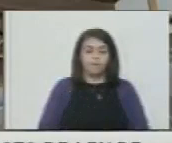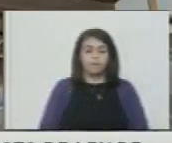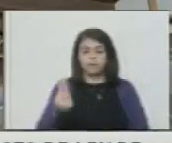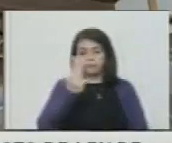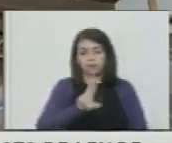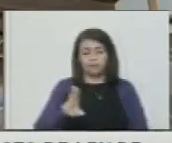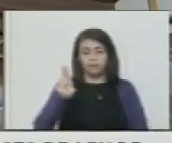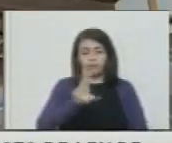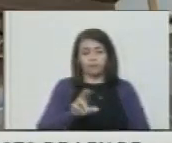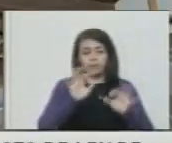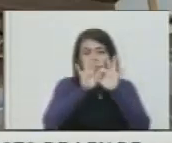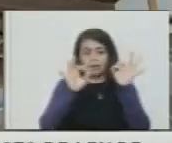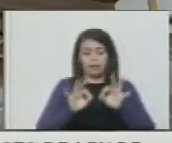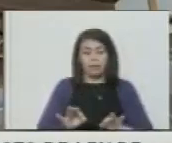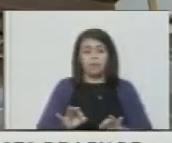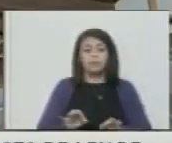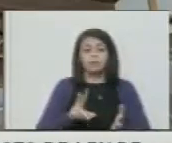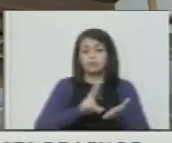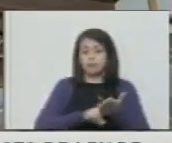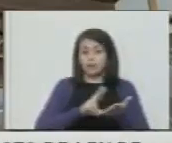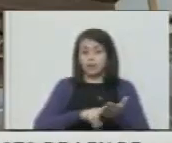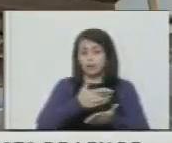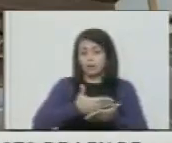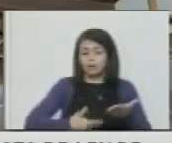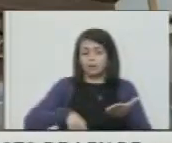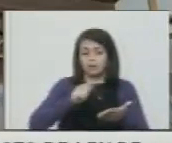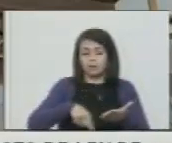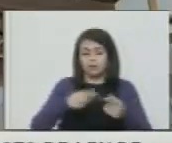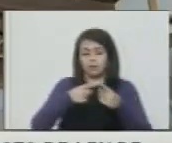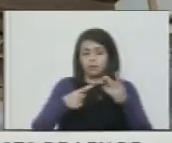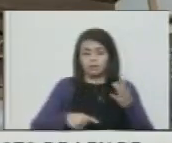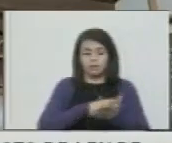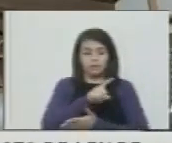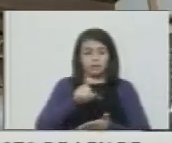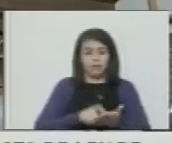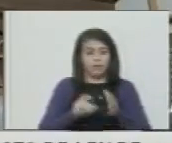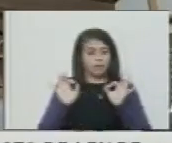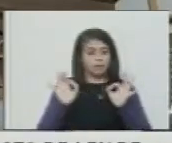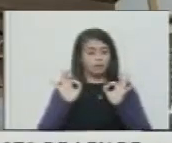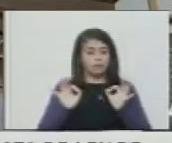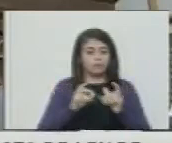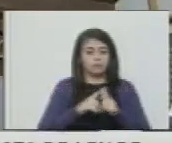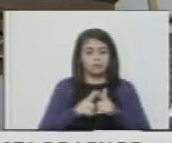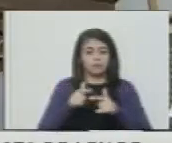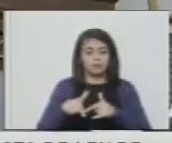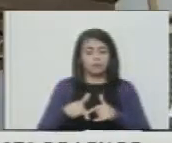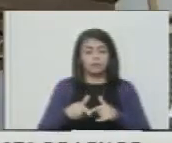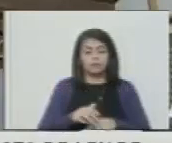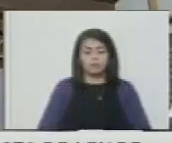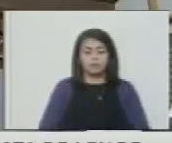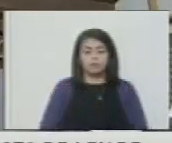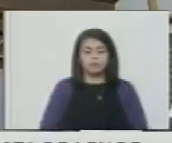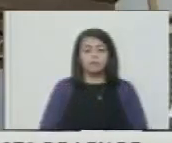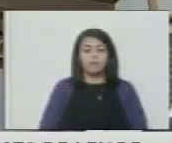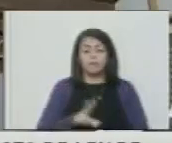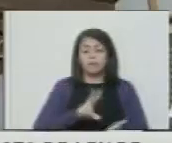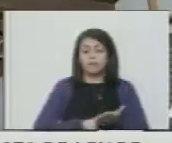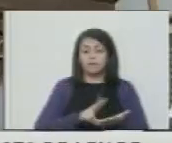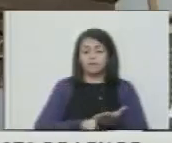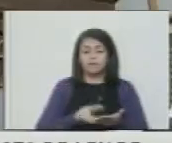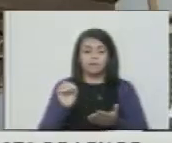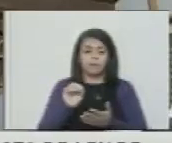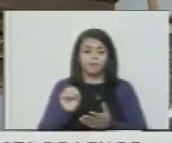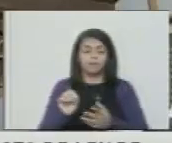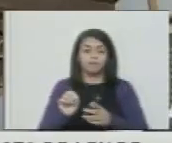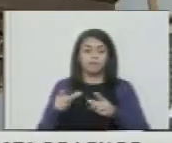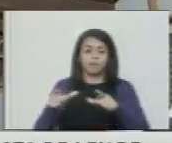regulados, el uso de los modelos de pólizas, contratos, condiciones generales y particulares, cuadros, póliza